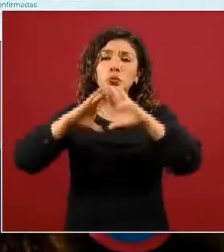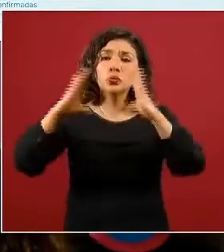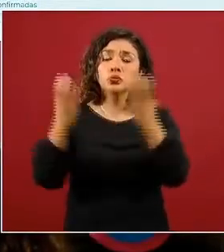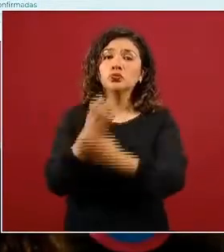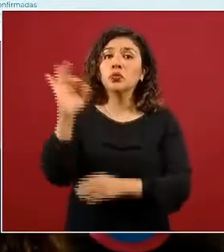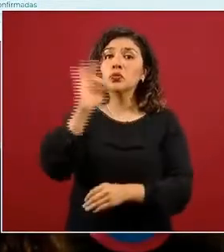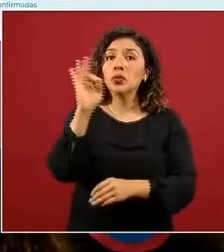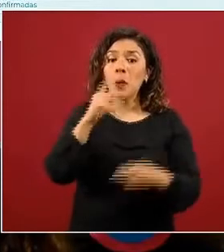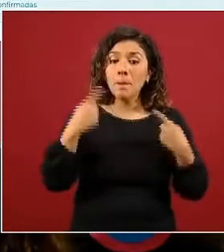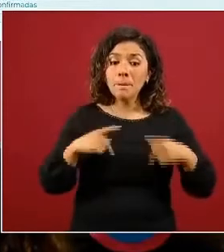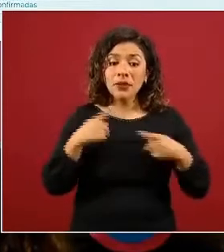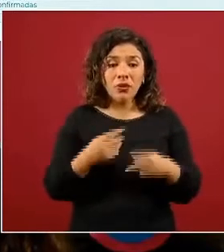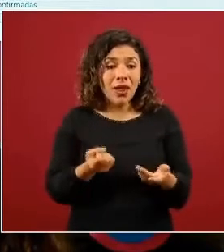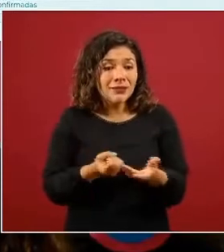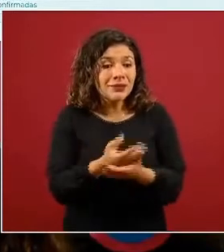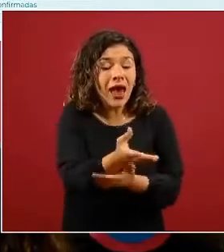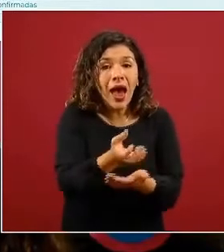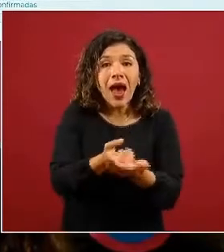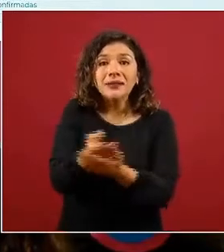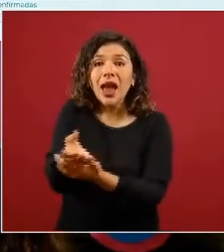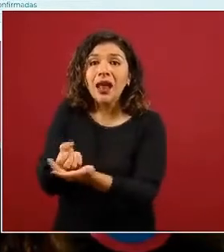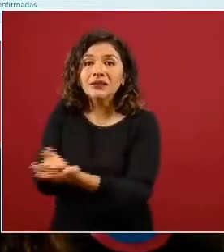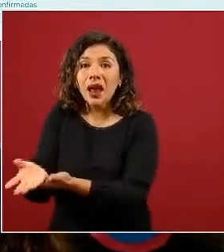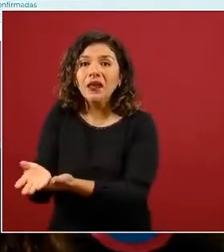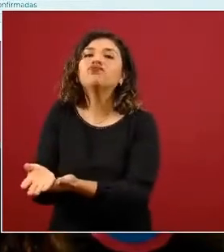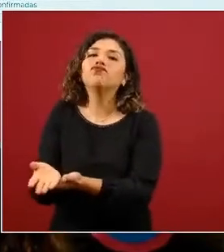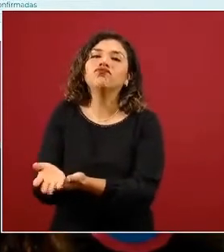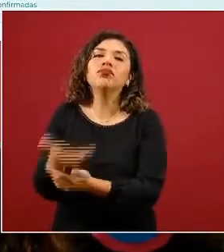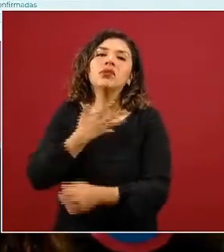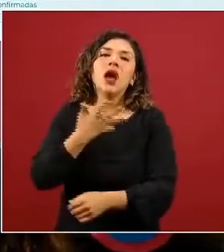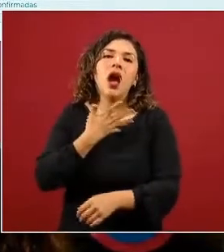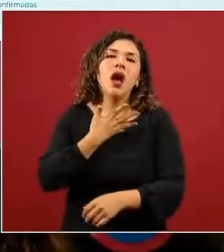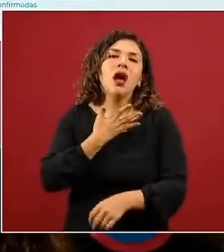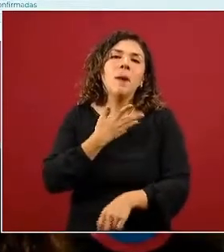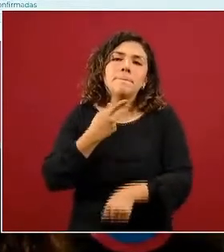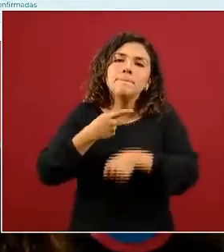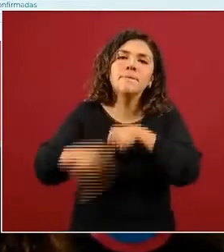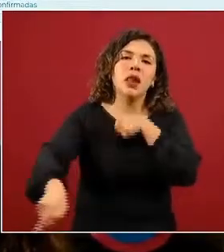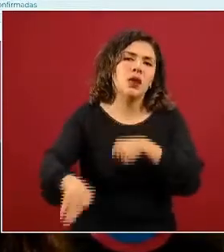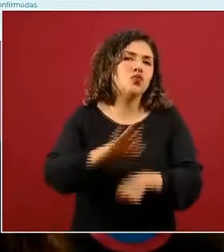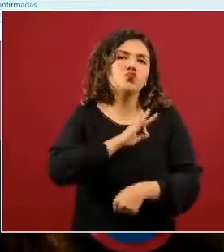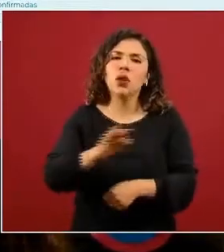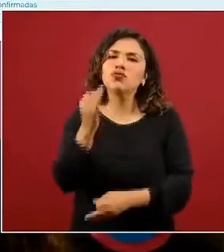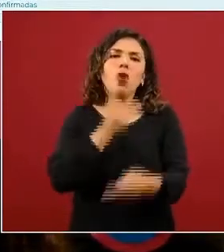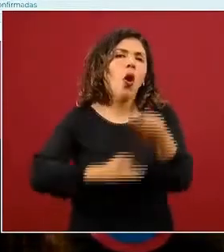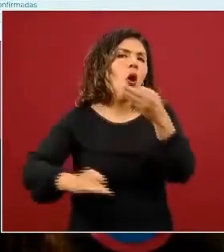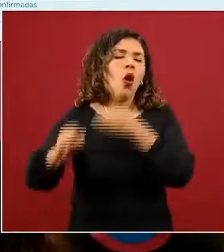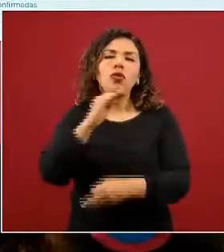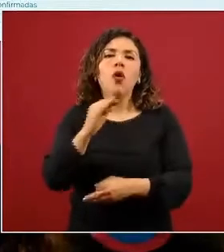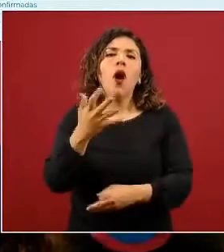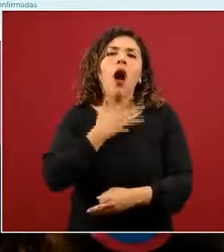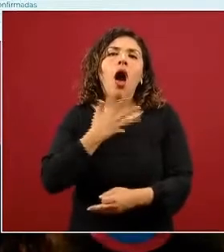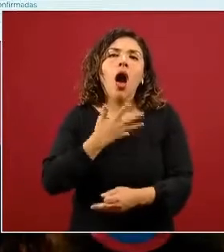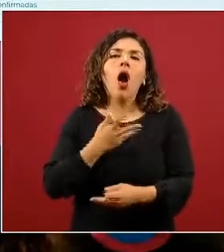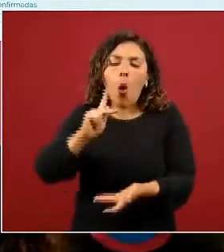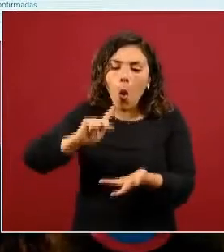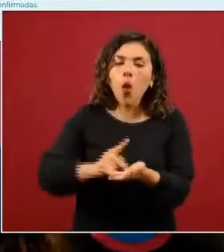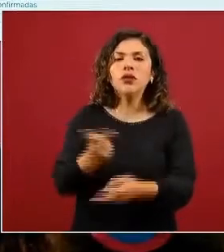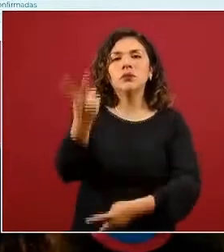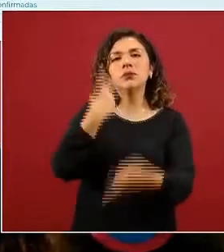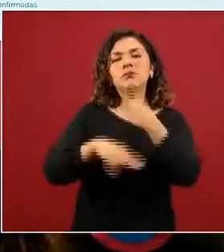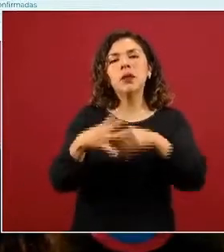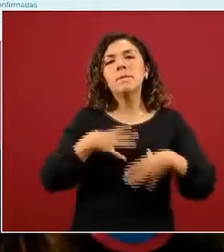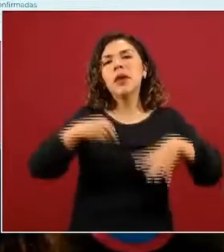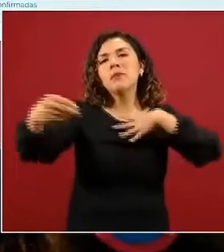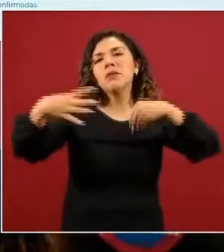hay desconfinamiento, tenemos el riesgo, todos es un riesgo social, de que exista un